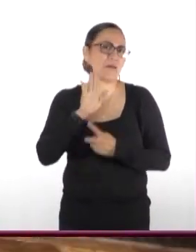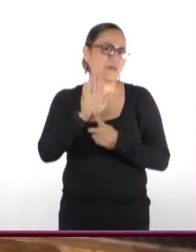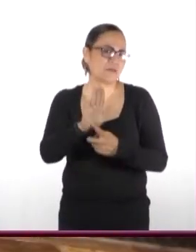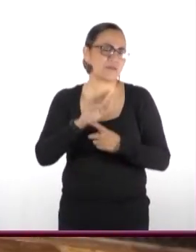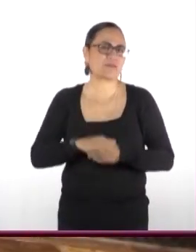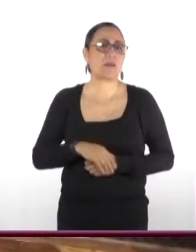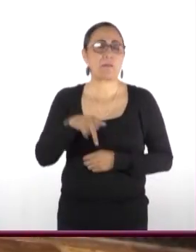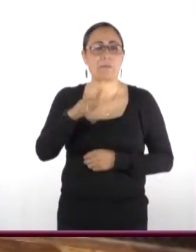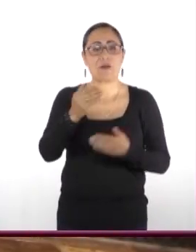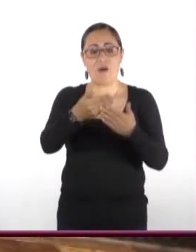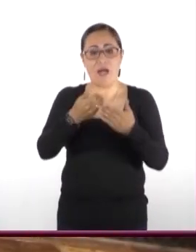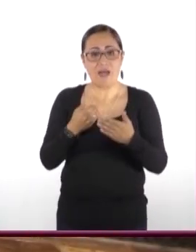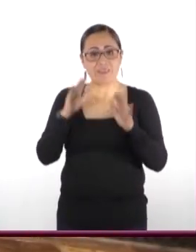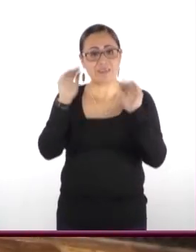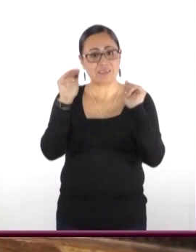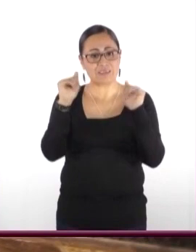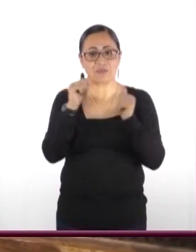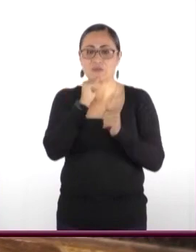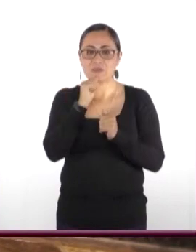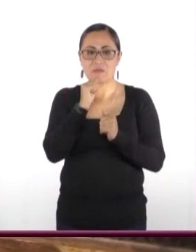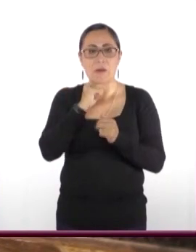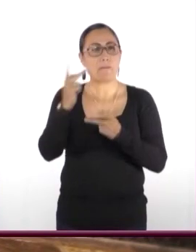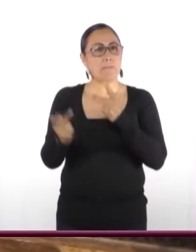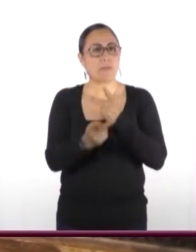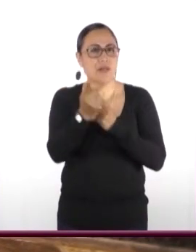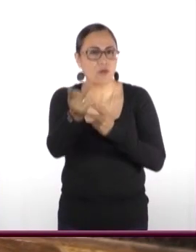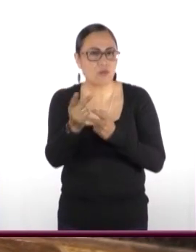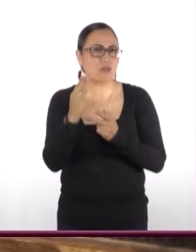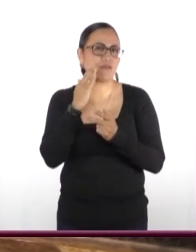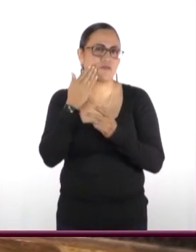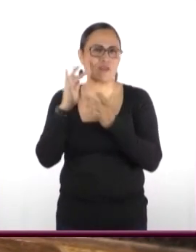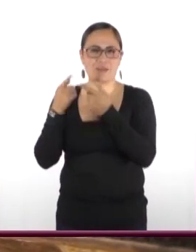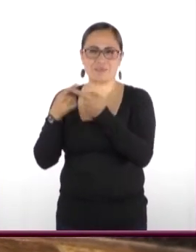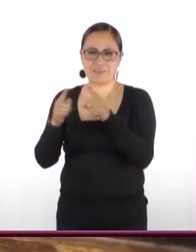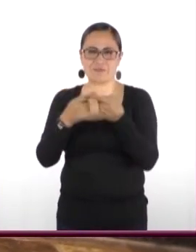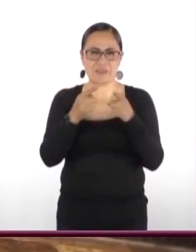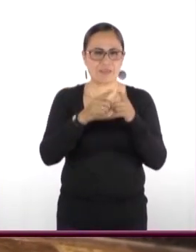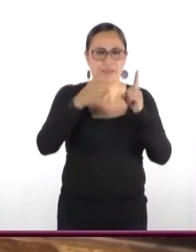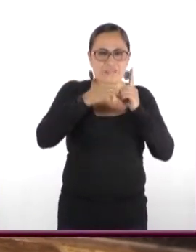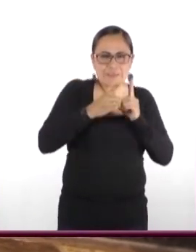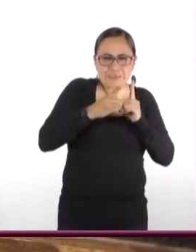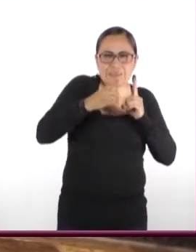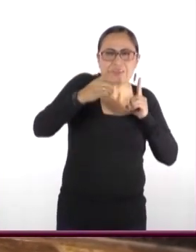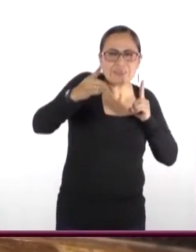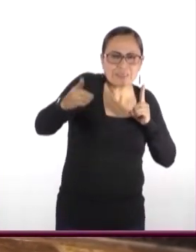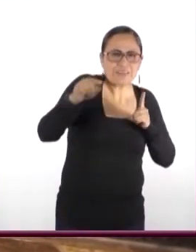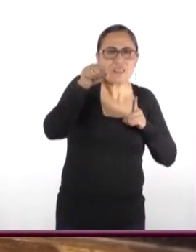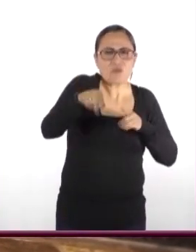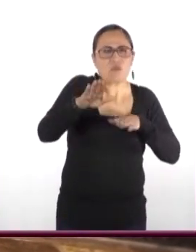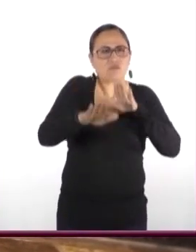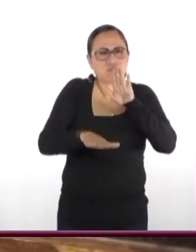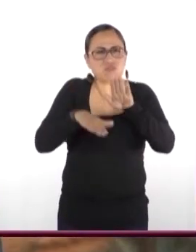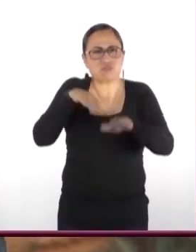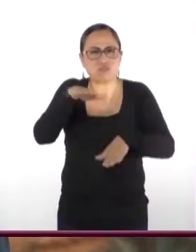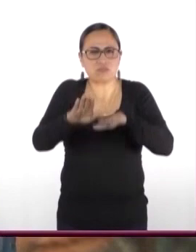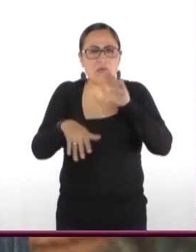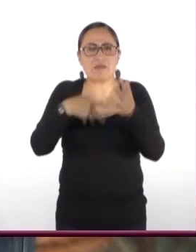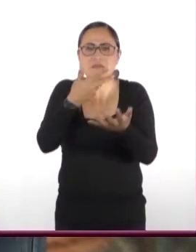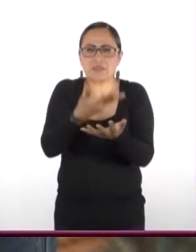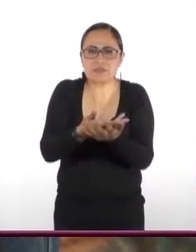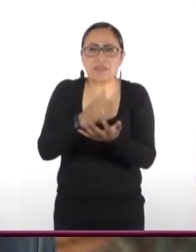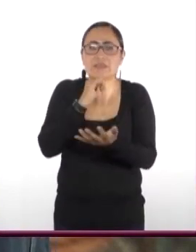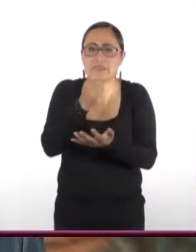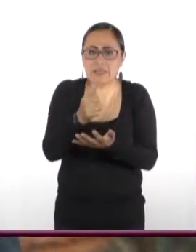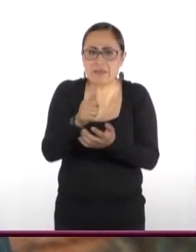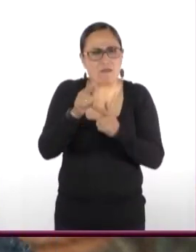eso. Pero antes de irnos, la pregunta para las redes sociales. ¿Cuál es la mayor distancia que has caminado sin parar? Es